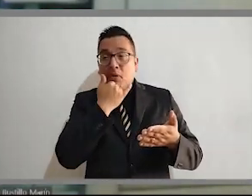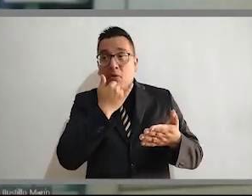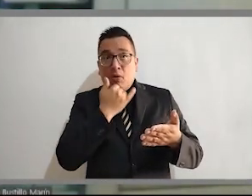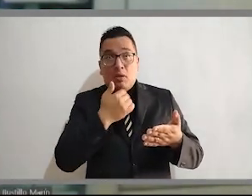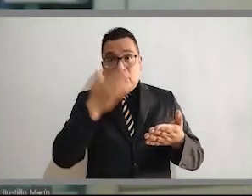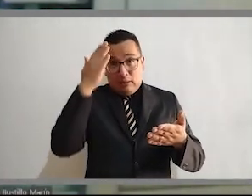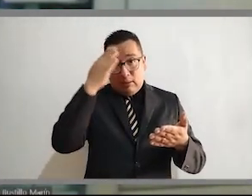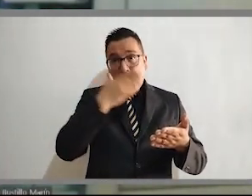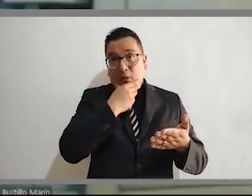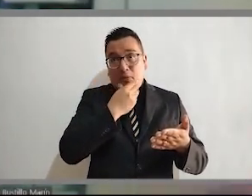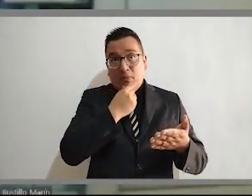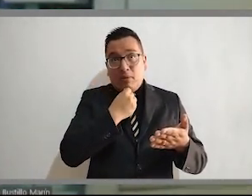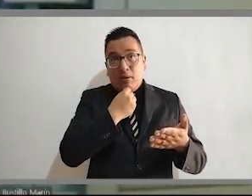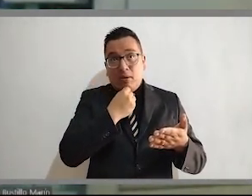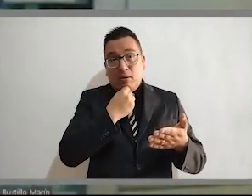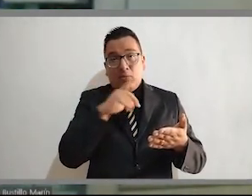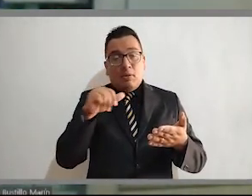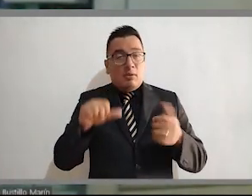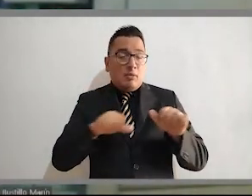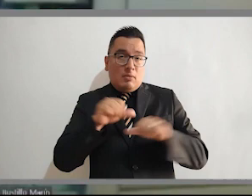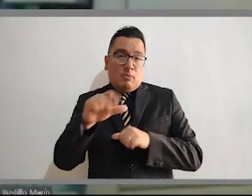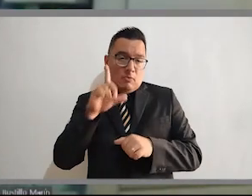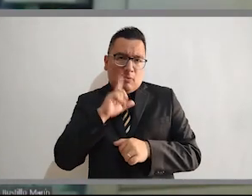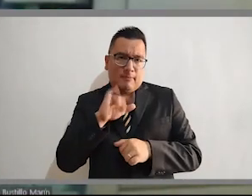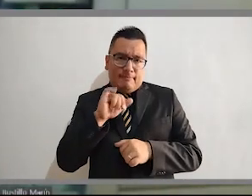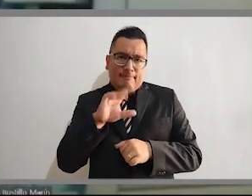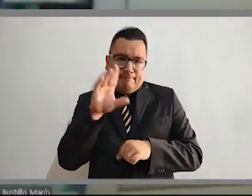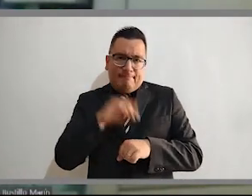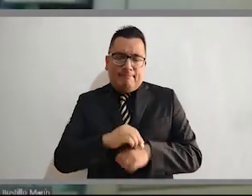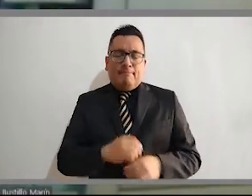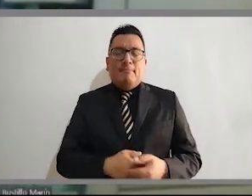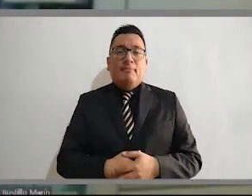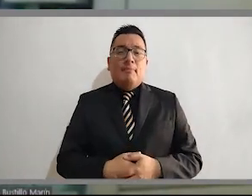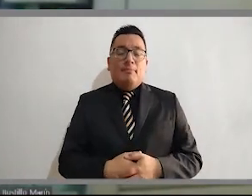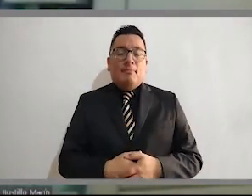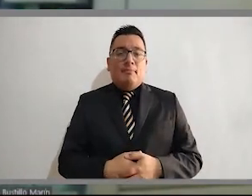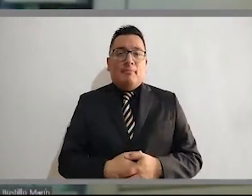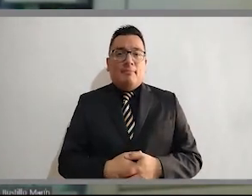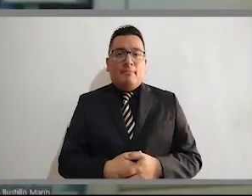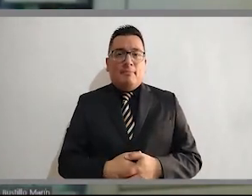Digo, el propietario sea hombre y la suplente sea mujer, a menos.